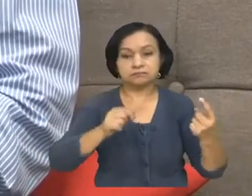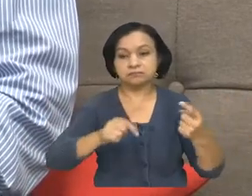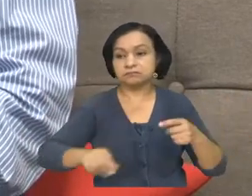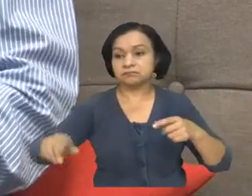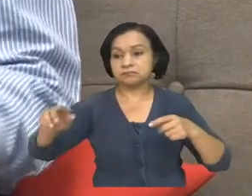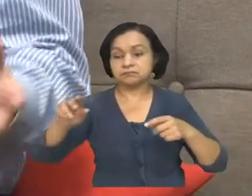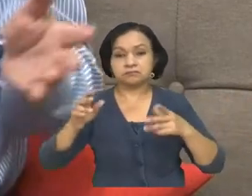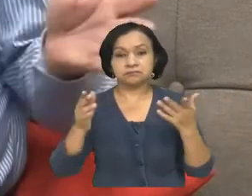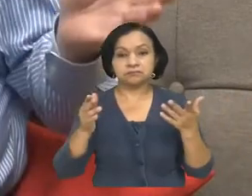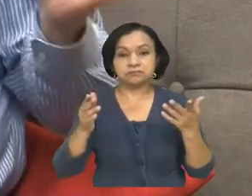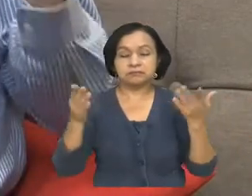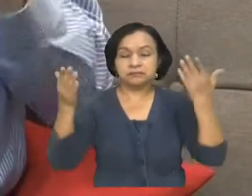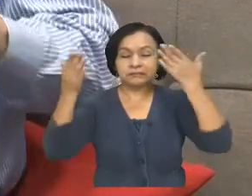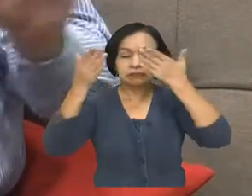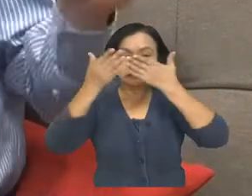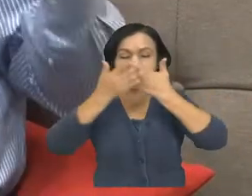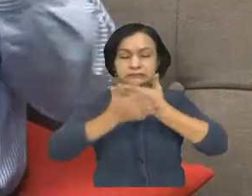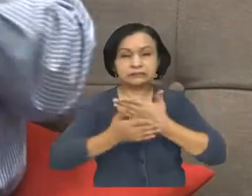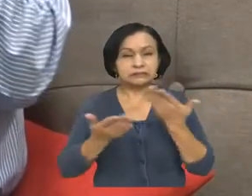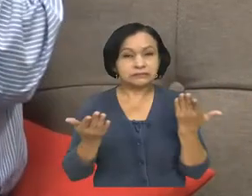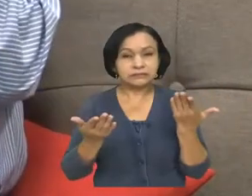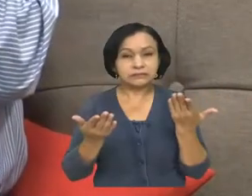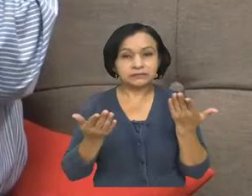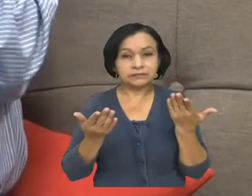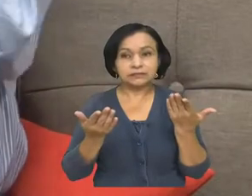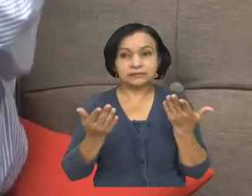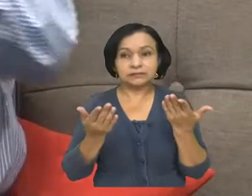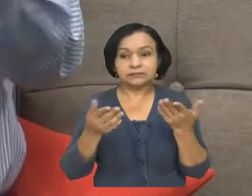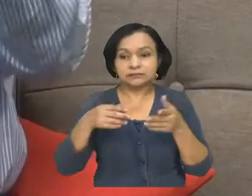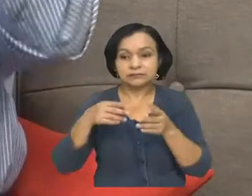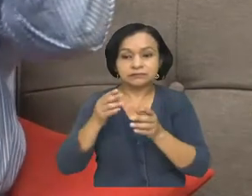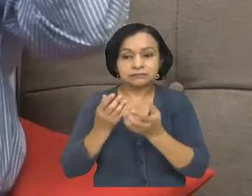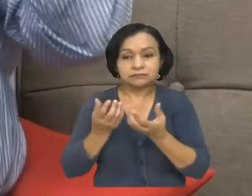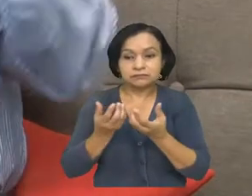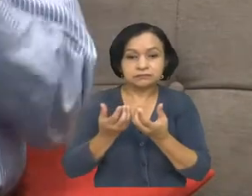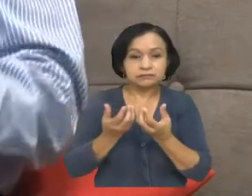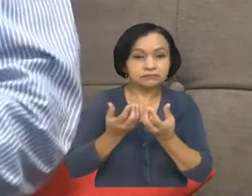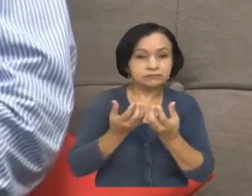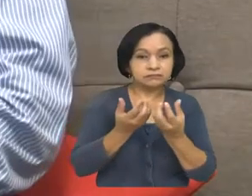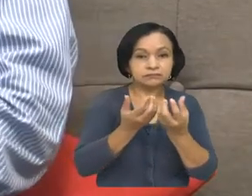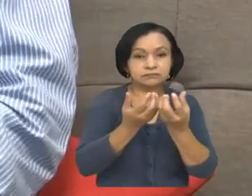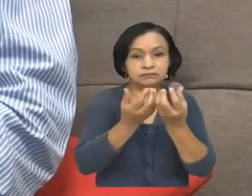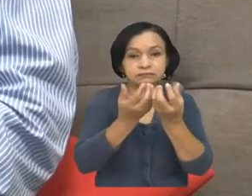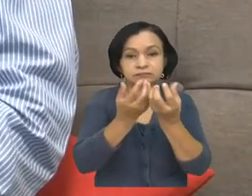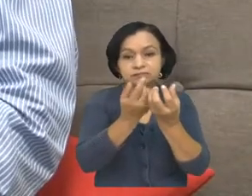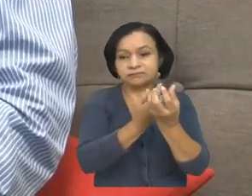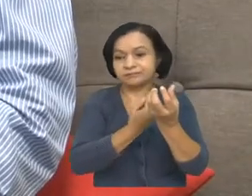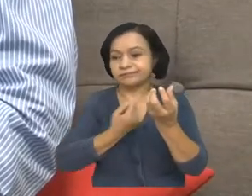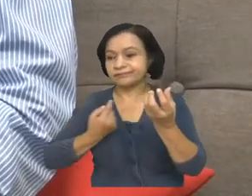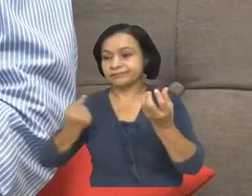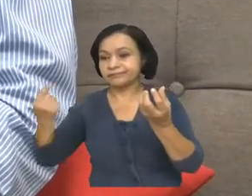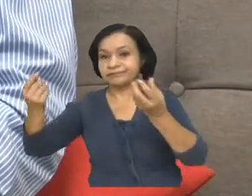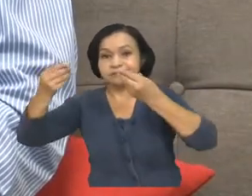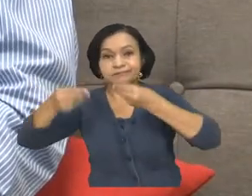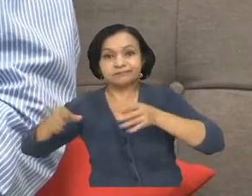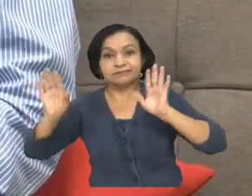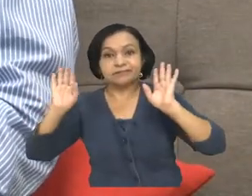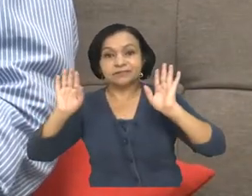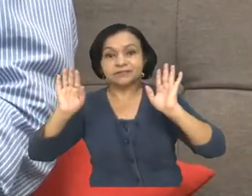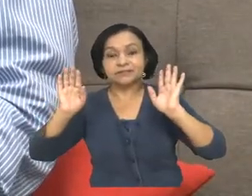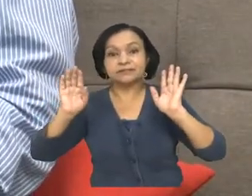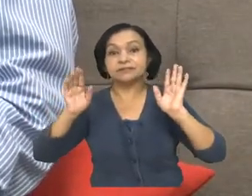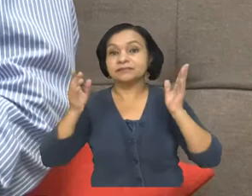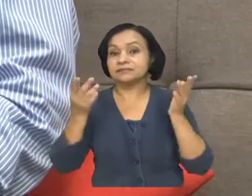como era muy oscuro, se salían de la caminata y ya se regresaron, pues. ¿Ve? Y entonces, pues